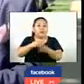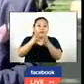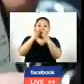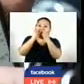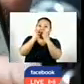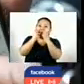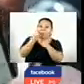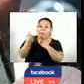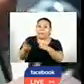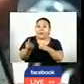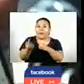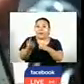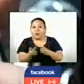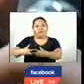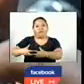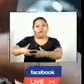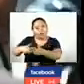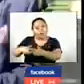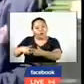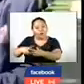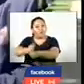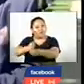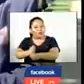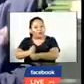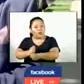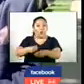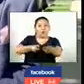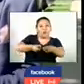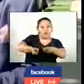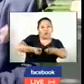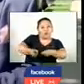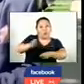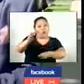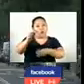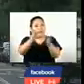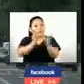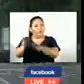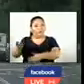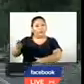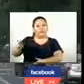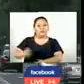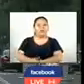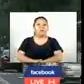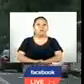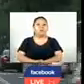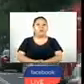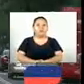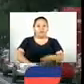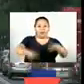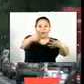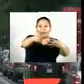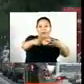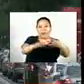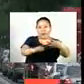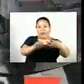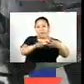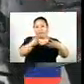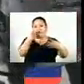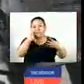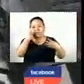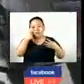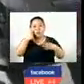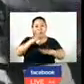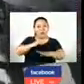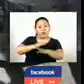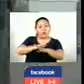para los anunciantes las aseguradoras los reguladores y las fuerzas del orden La constitución estadounidense ofrece protección